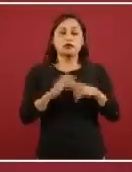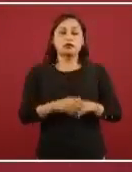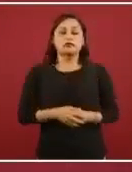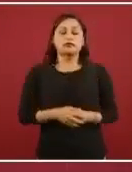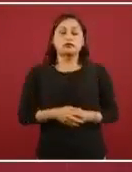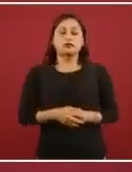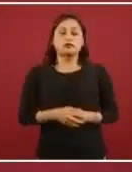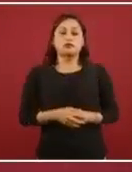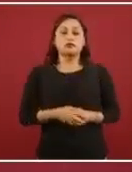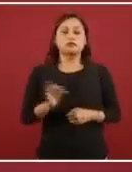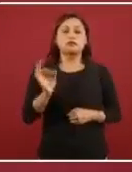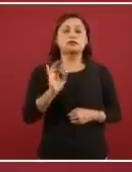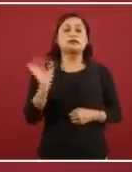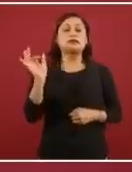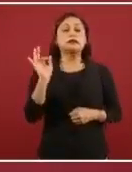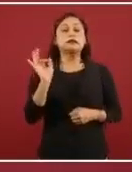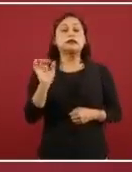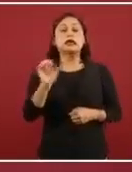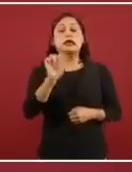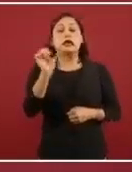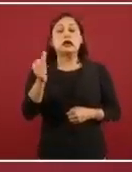cooptados,